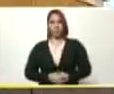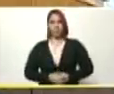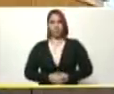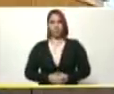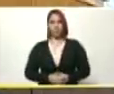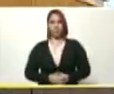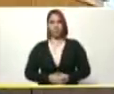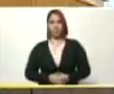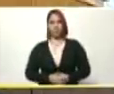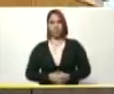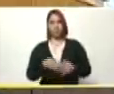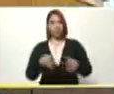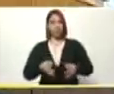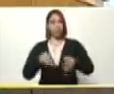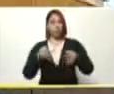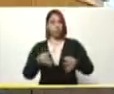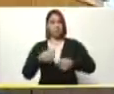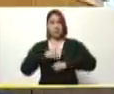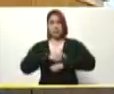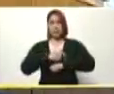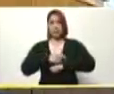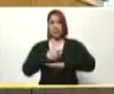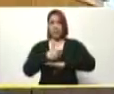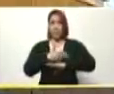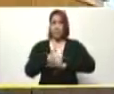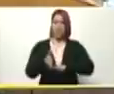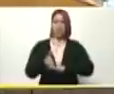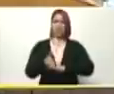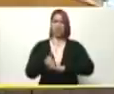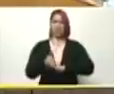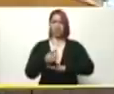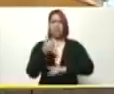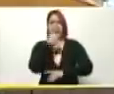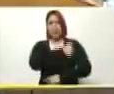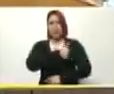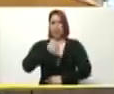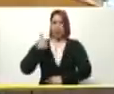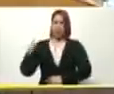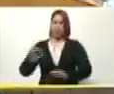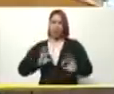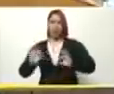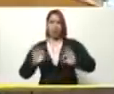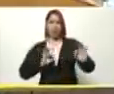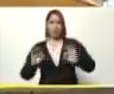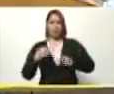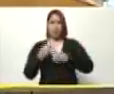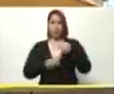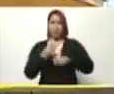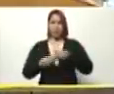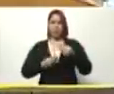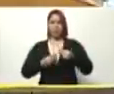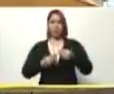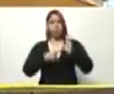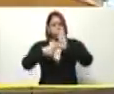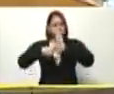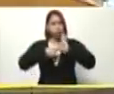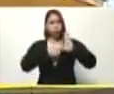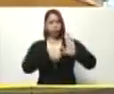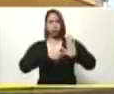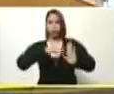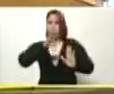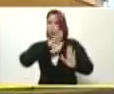cada tiempo que pasa, cada ejercicio que hacemos, demuestra su pertinencia